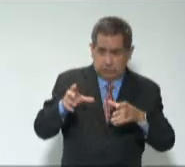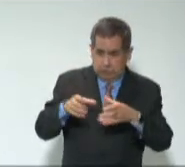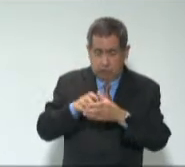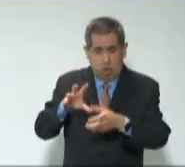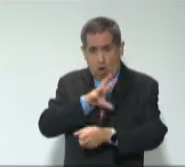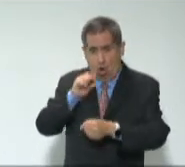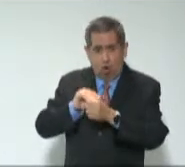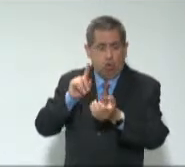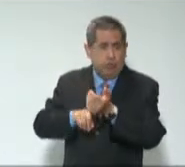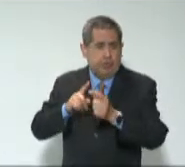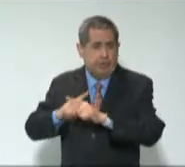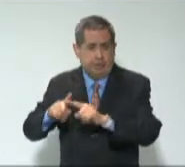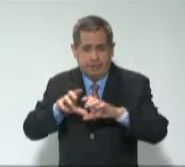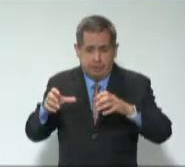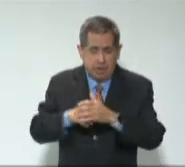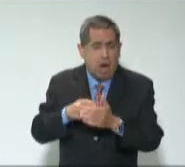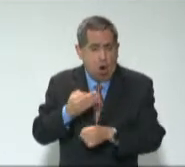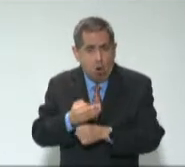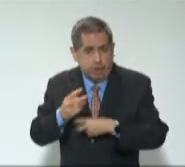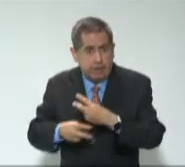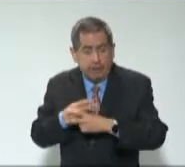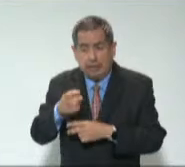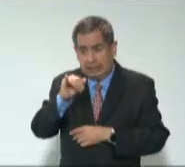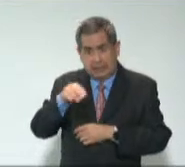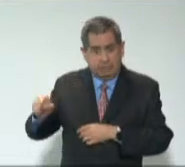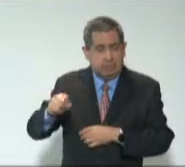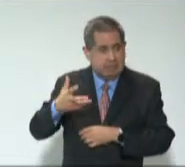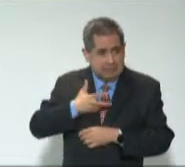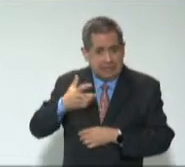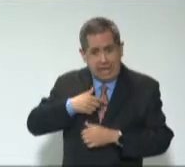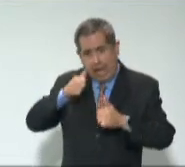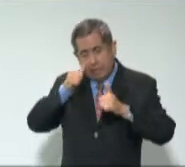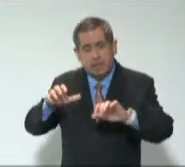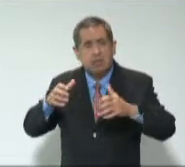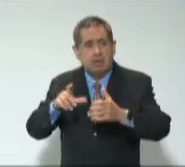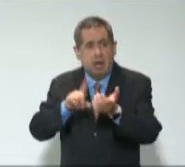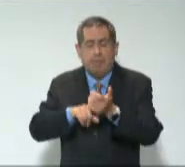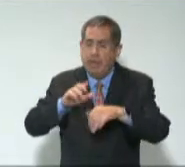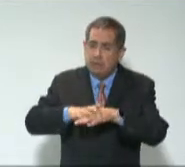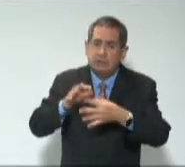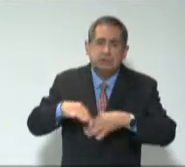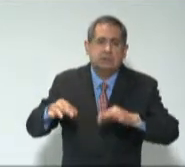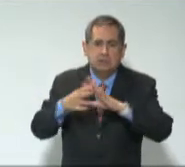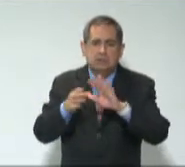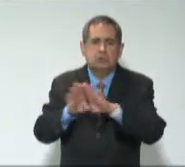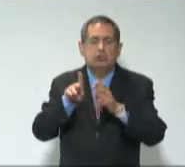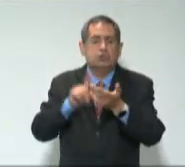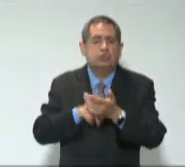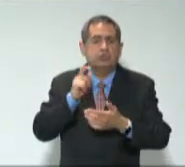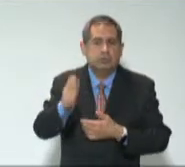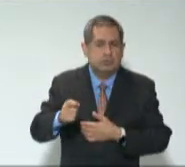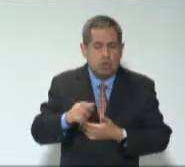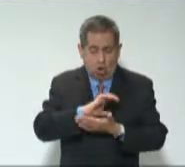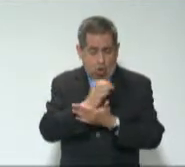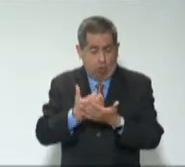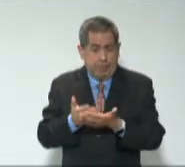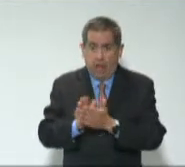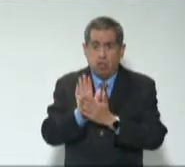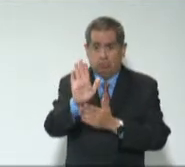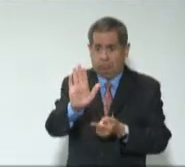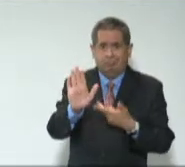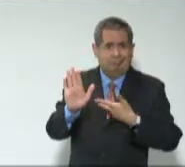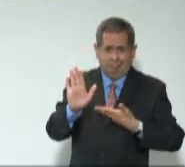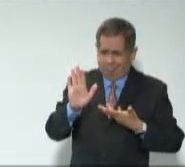los asuntos que ahorita estamos en el seguro social que tiene de atención de ampliación por ejemplo Aquí están los contratos de las